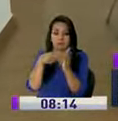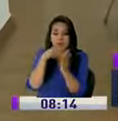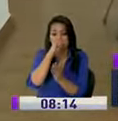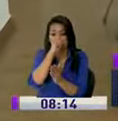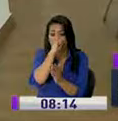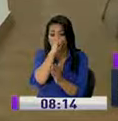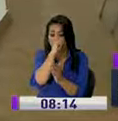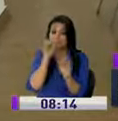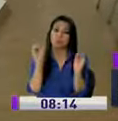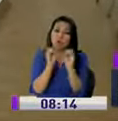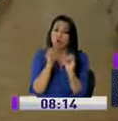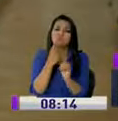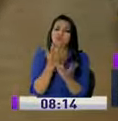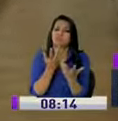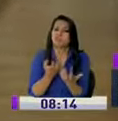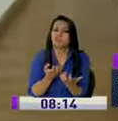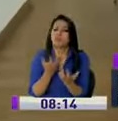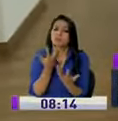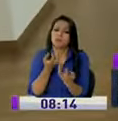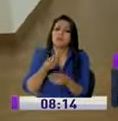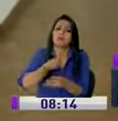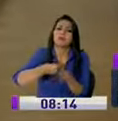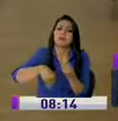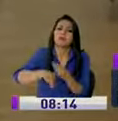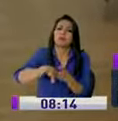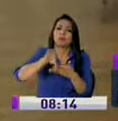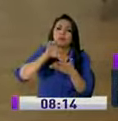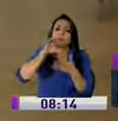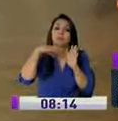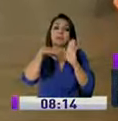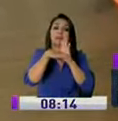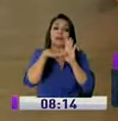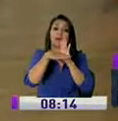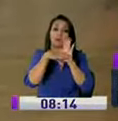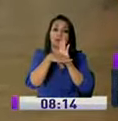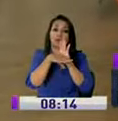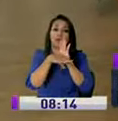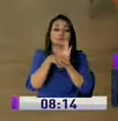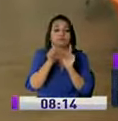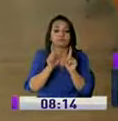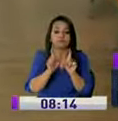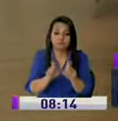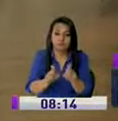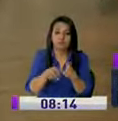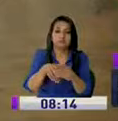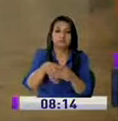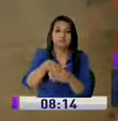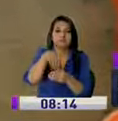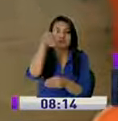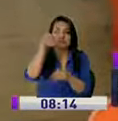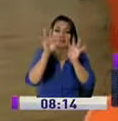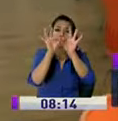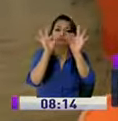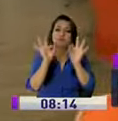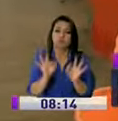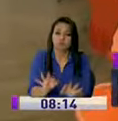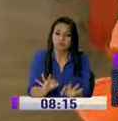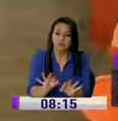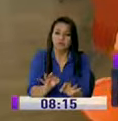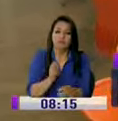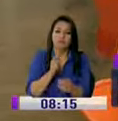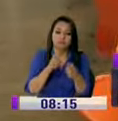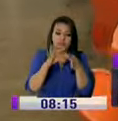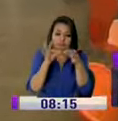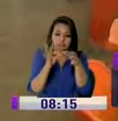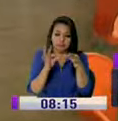tributarias. Si por el contrario usted desea que le devuelvan a través de transferencia en su cuenta, entonces ahí sí tiene que imprimir un formulario, suscribirse al